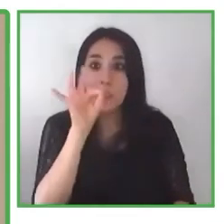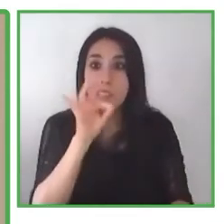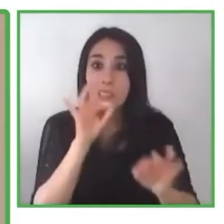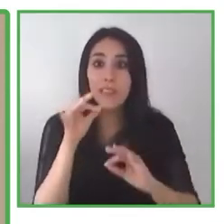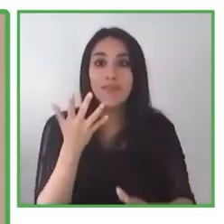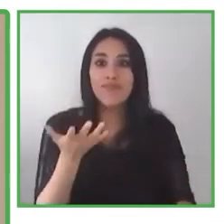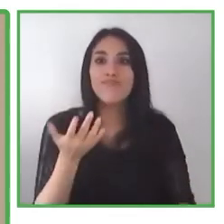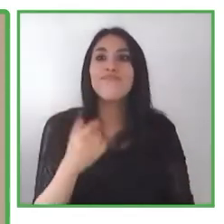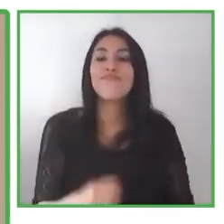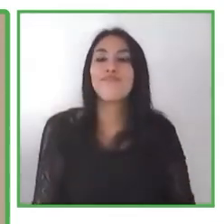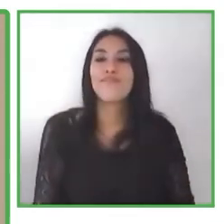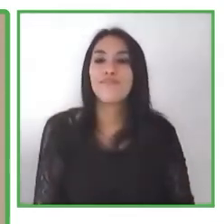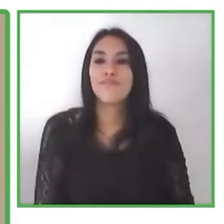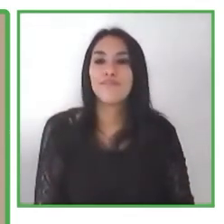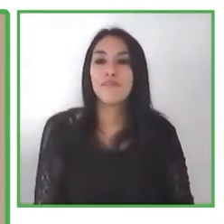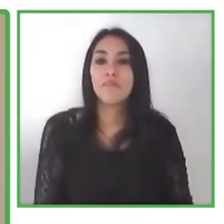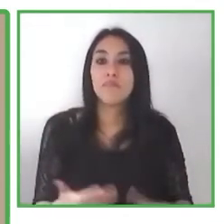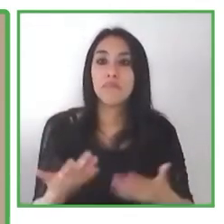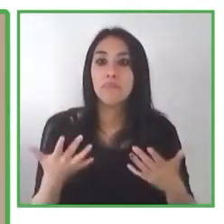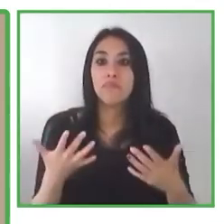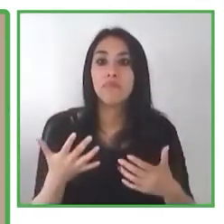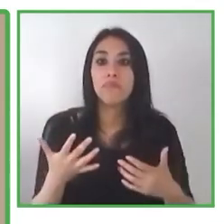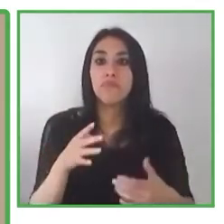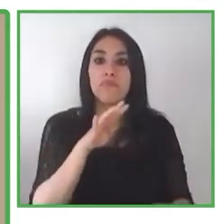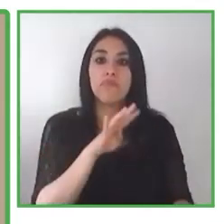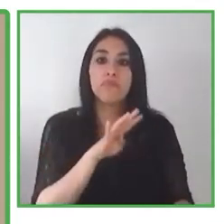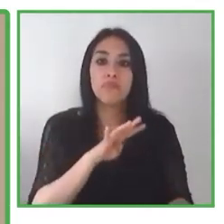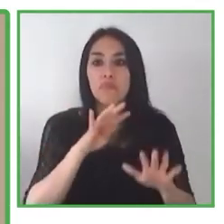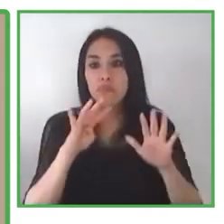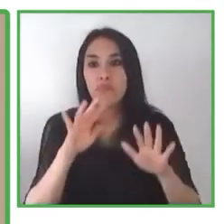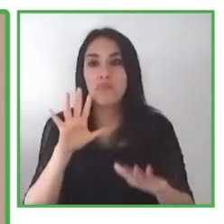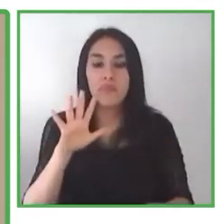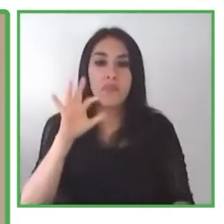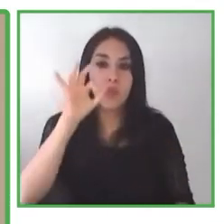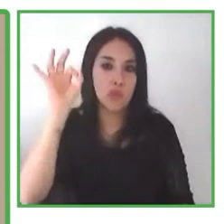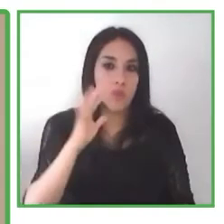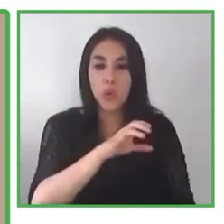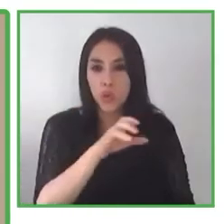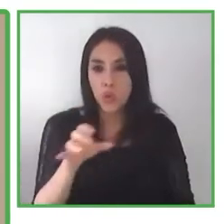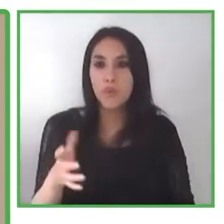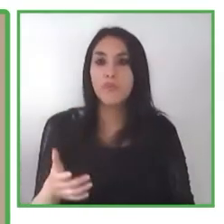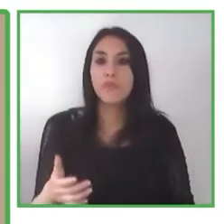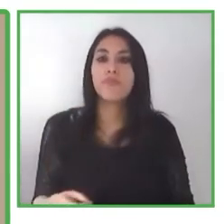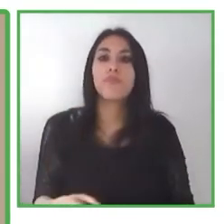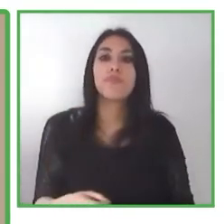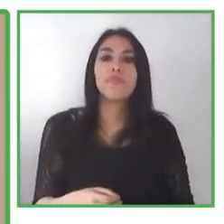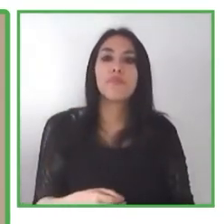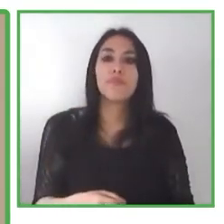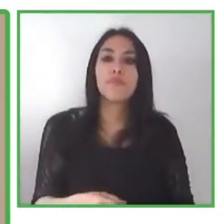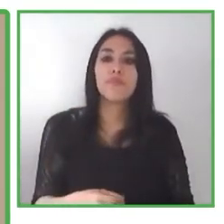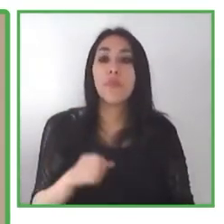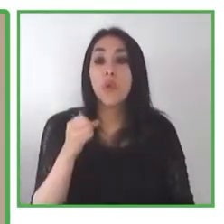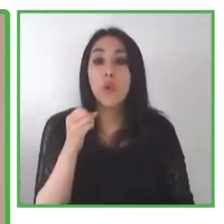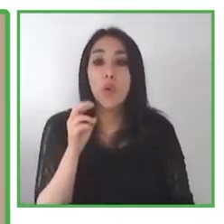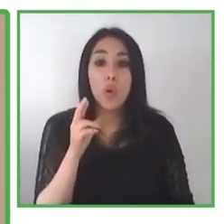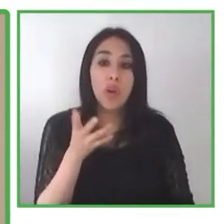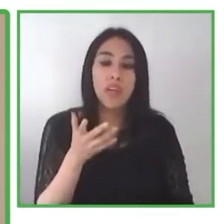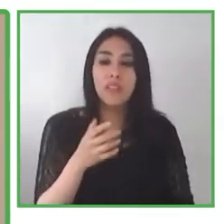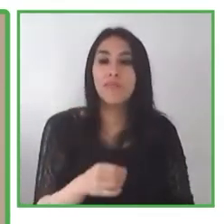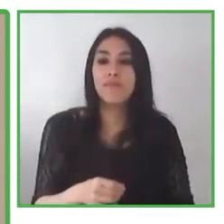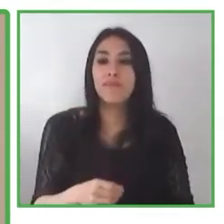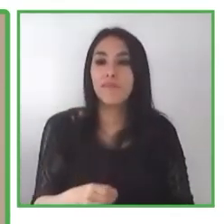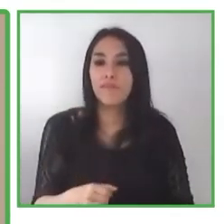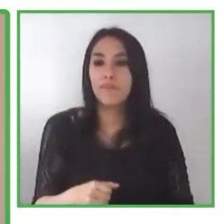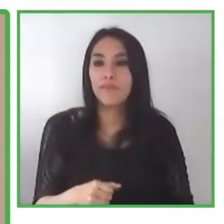discapacidad, y esto ha sido adoptado por al menos 99 países. Ahora, típicamente las cuotas van de 1